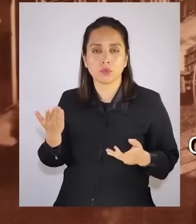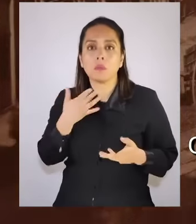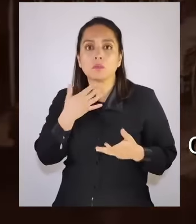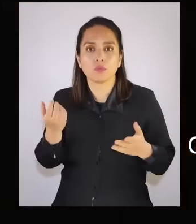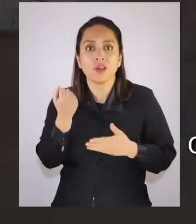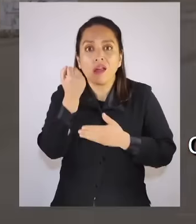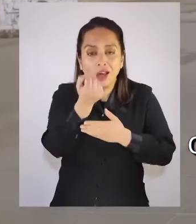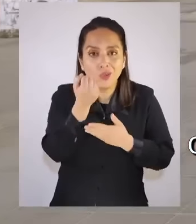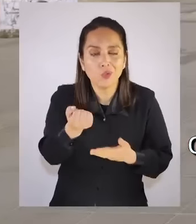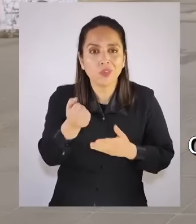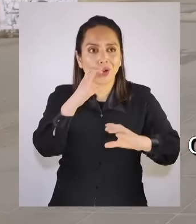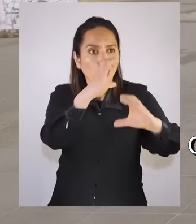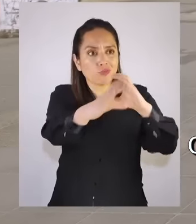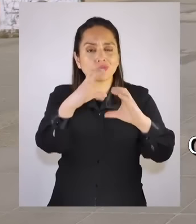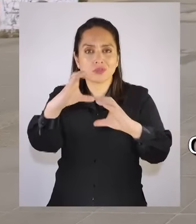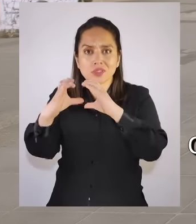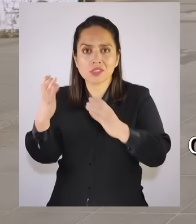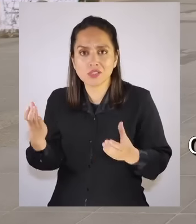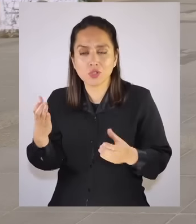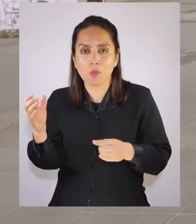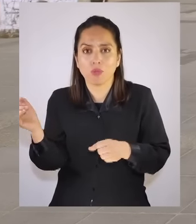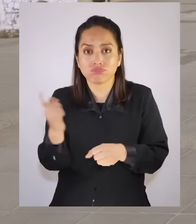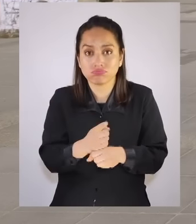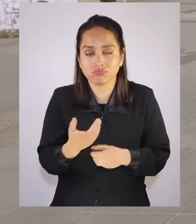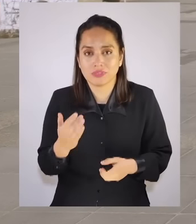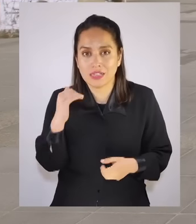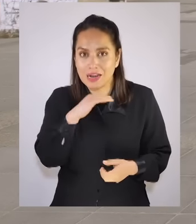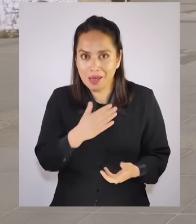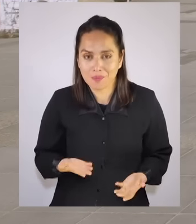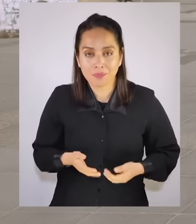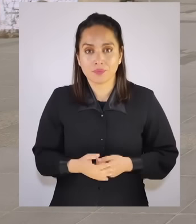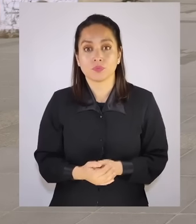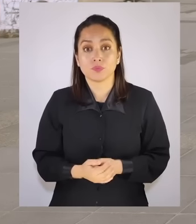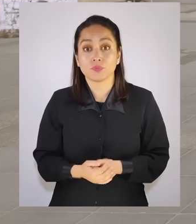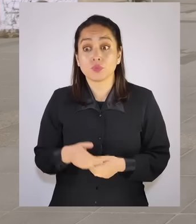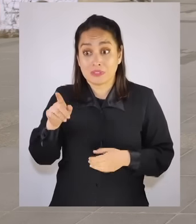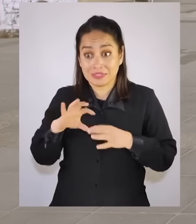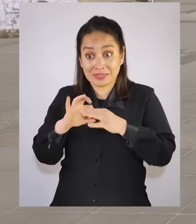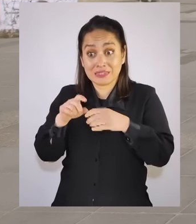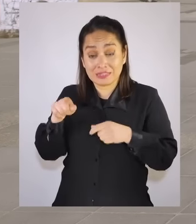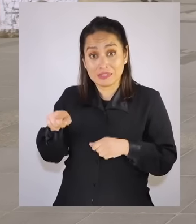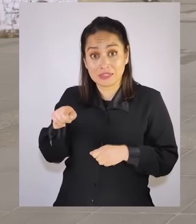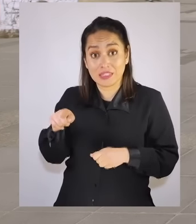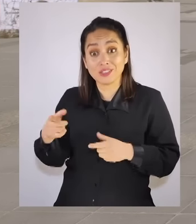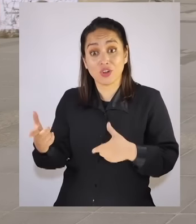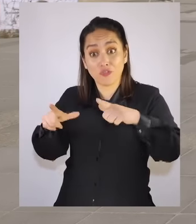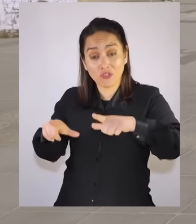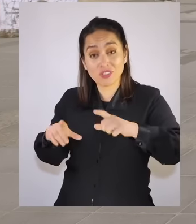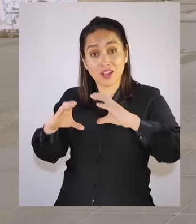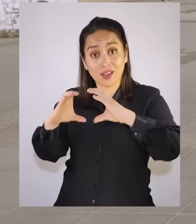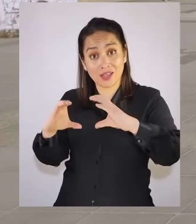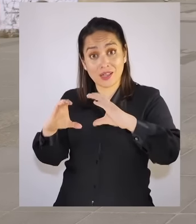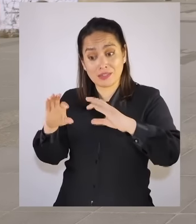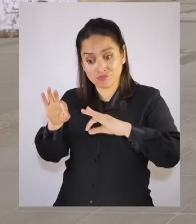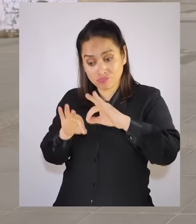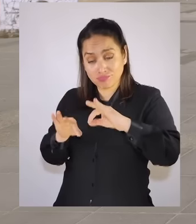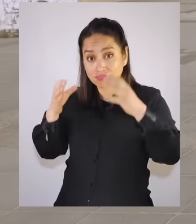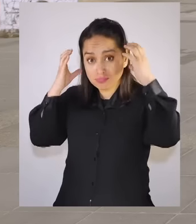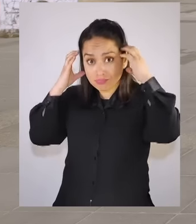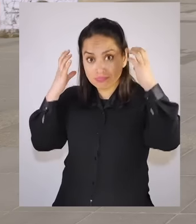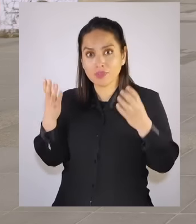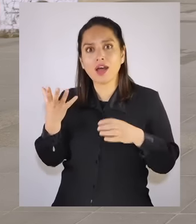permitió facilitar las comunicaciones, hacerlas inmediatas. Gracias a esta oficina de telégrafos se instaló una línea